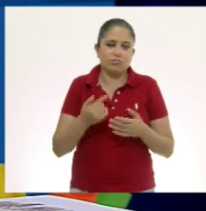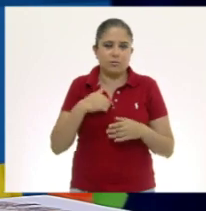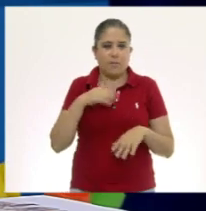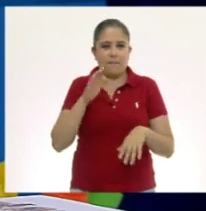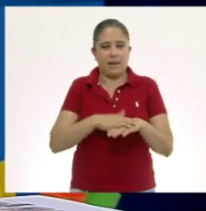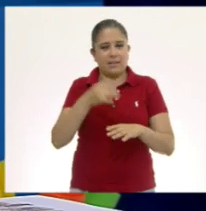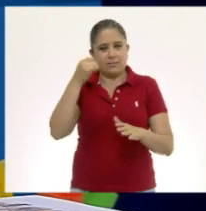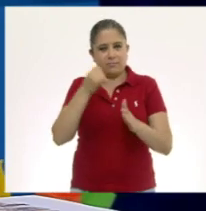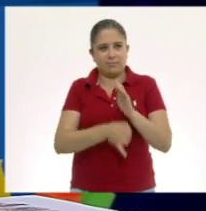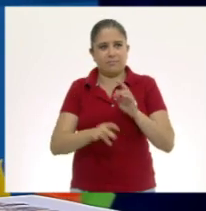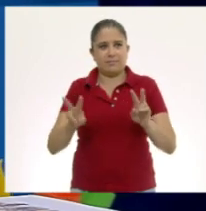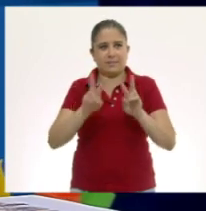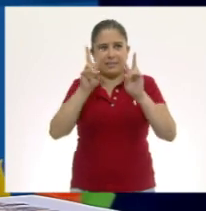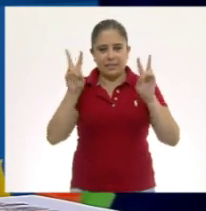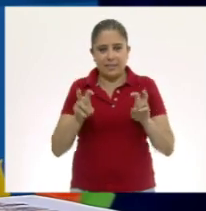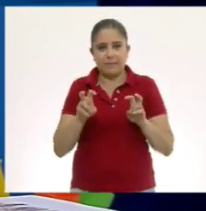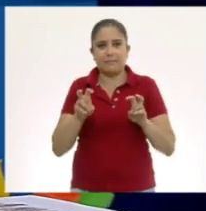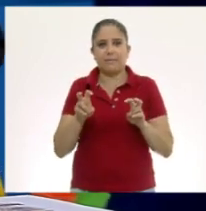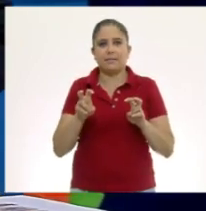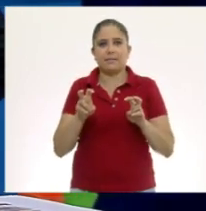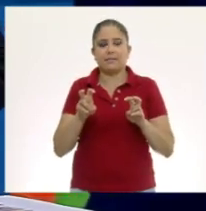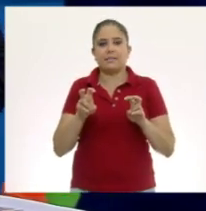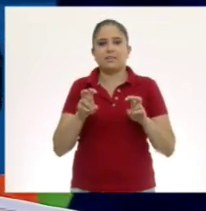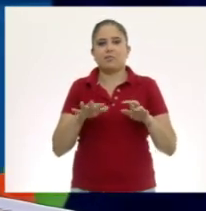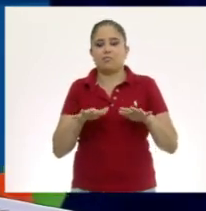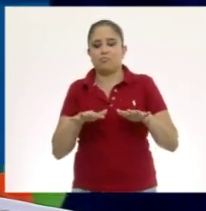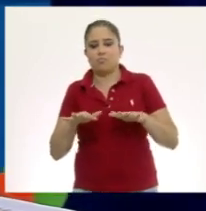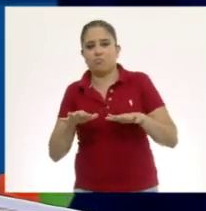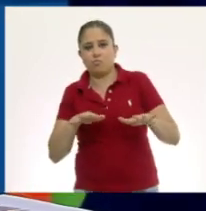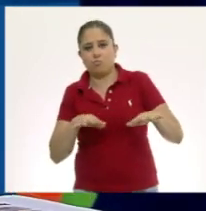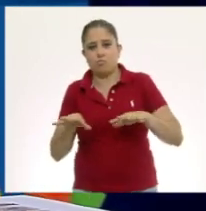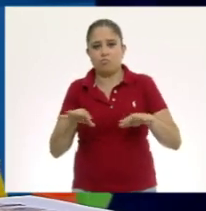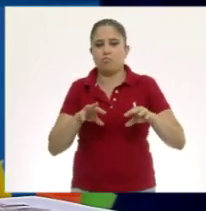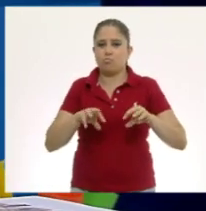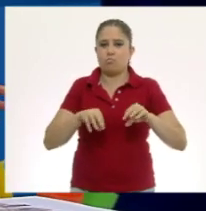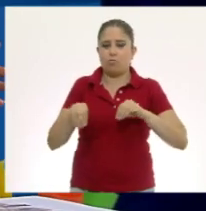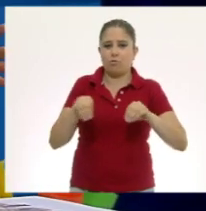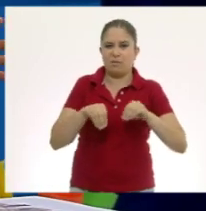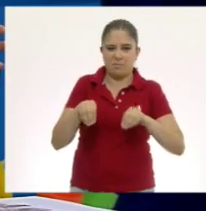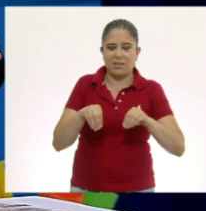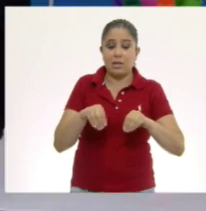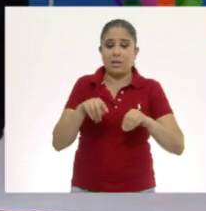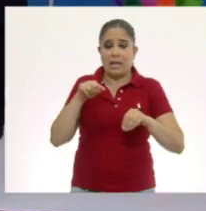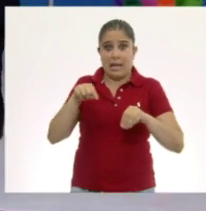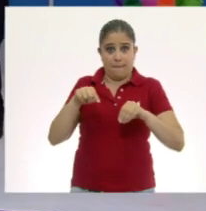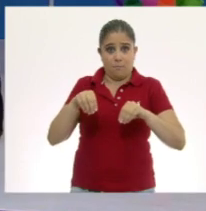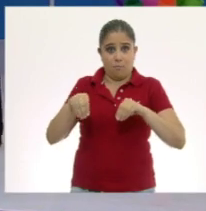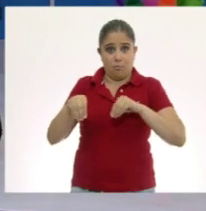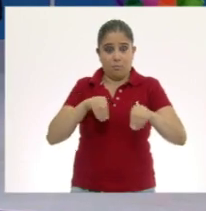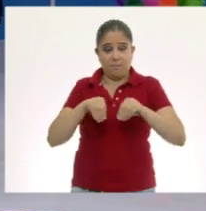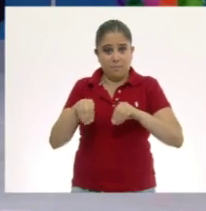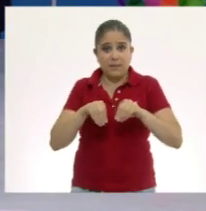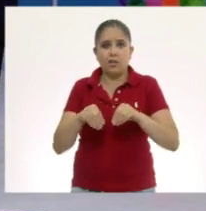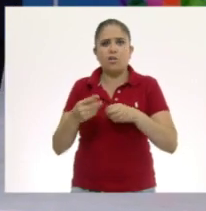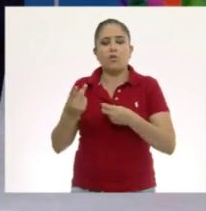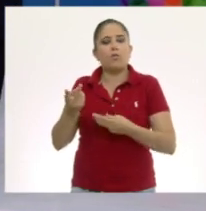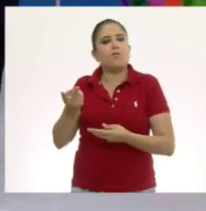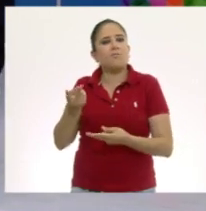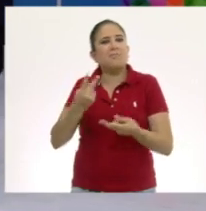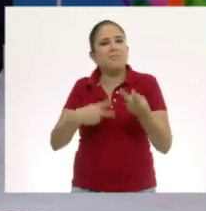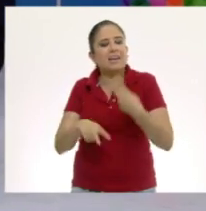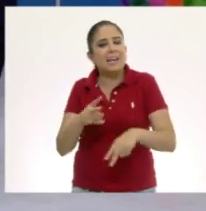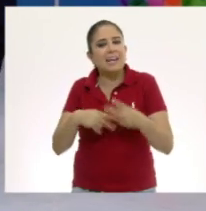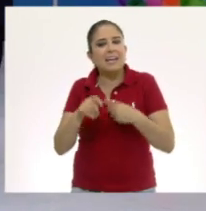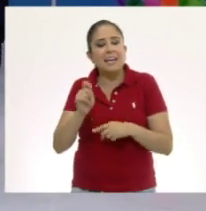ahondar un poquito en el tema de estos movimientos, porque estos movimientos son los que dan lugar